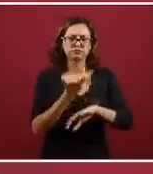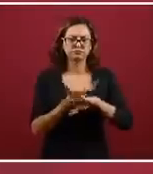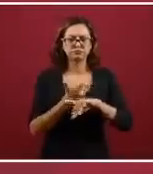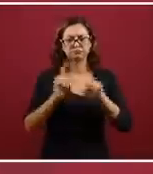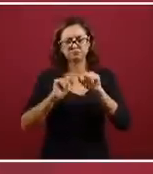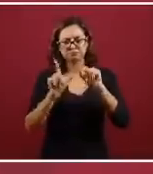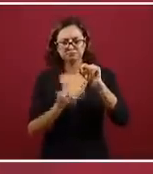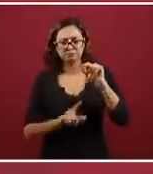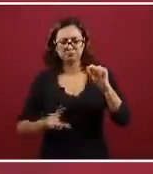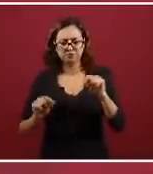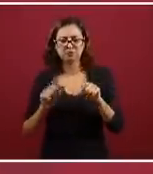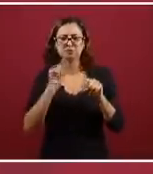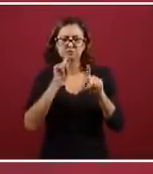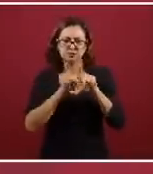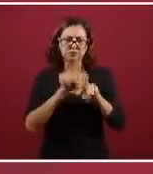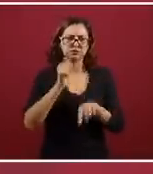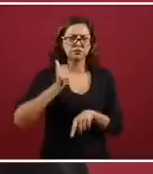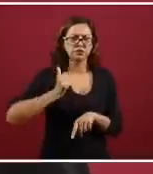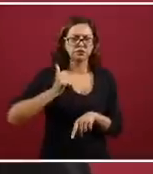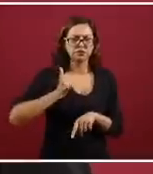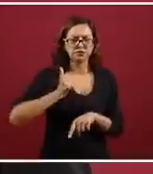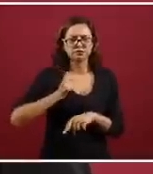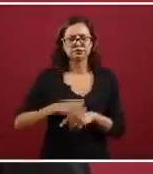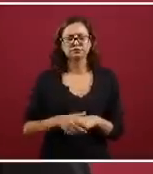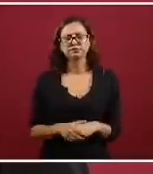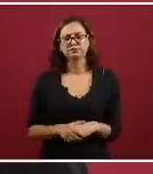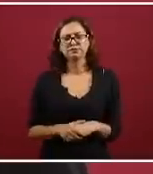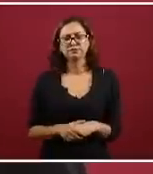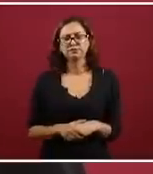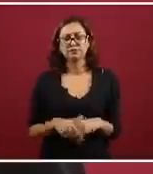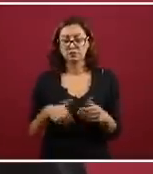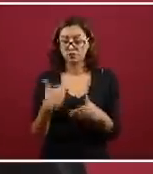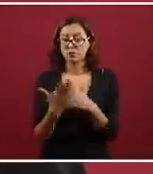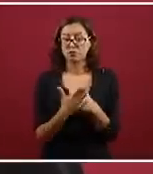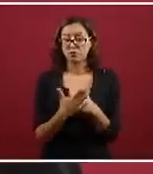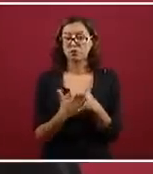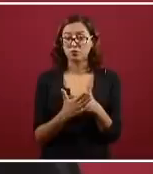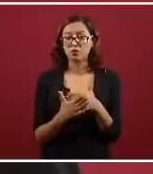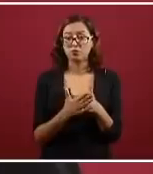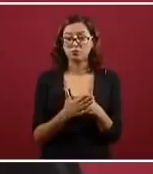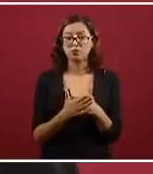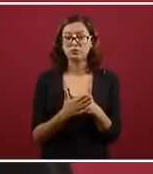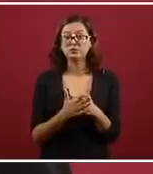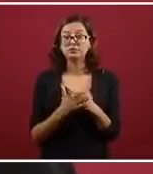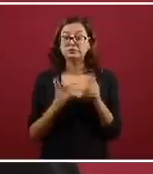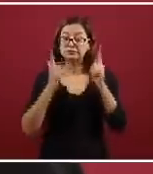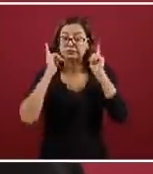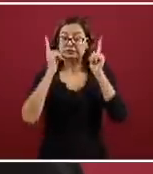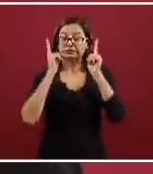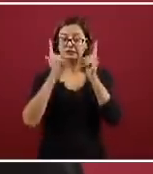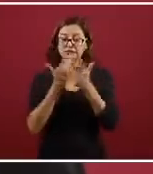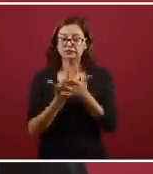Estados Unidos y con Canadá. Lo que viene, lo que estamos esperando,